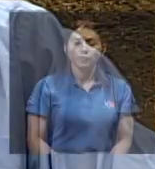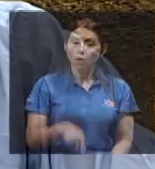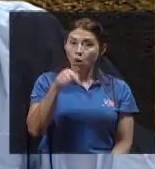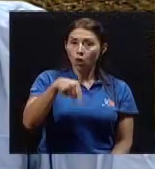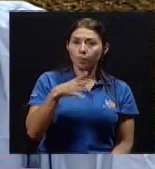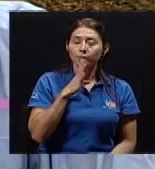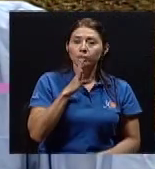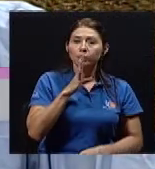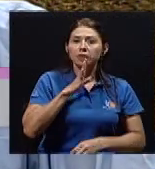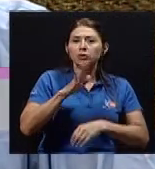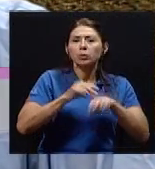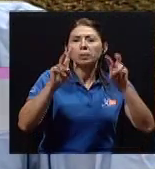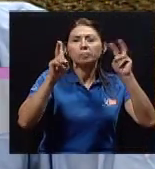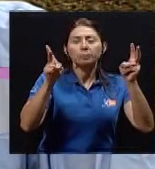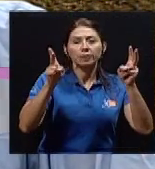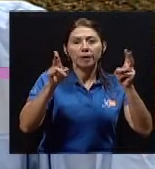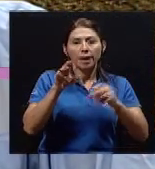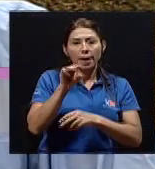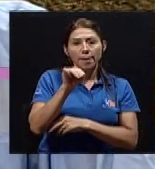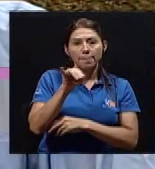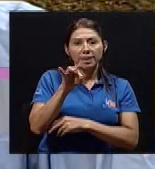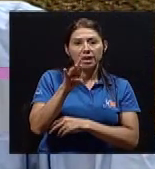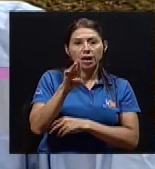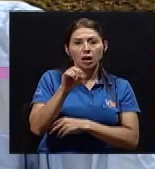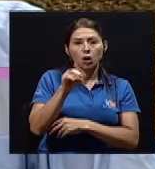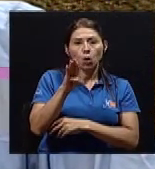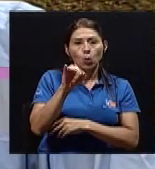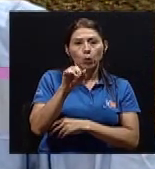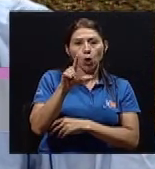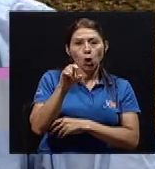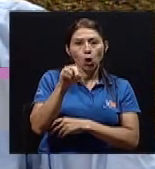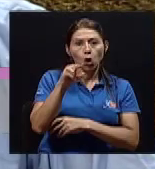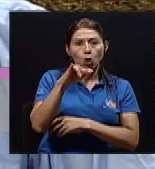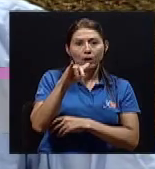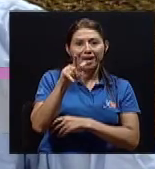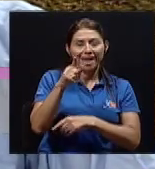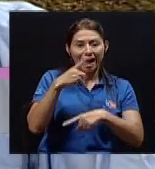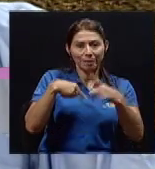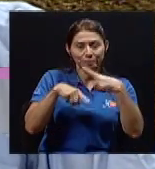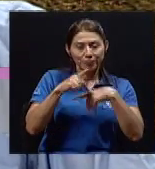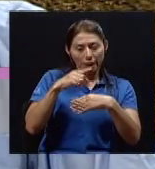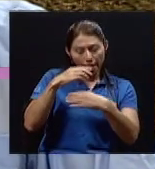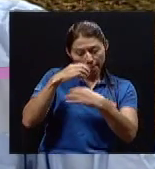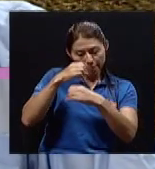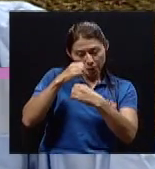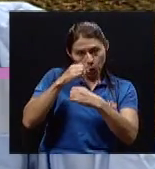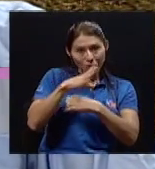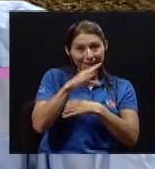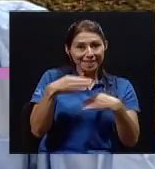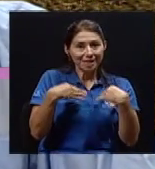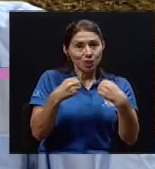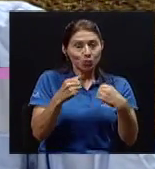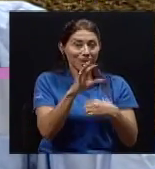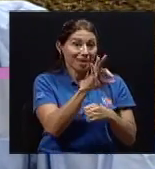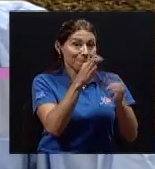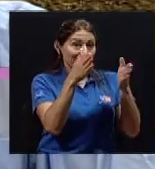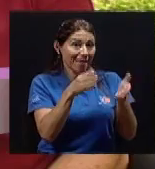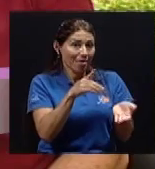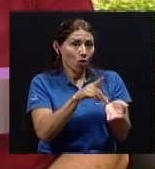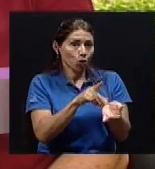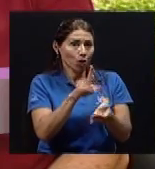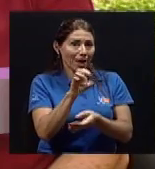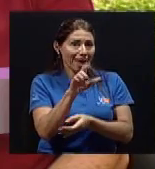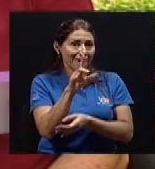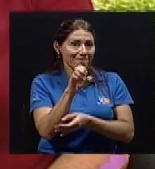Hoy vamos a conversar acerca de microbiología y salud. Y para eso tenemos a nuestra invitada, la doctora Evelyn Rodríguez.